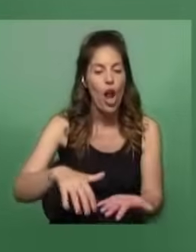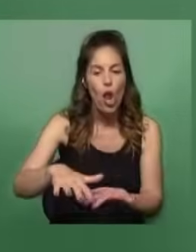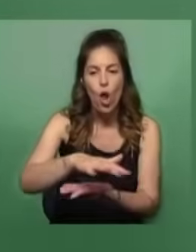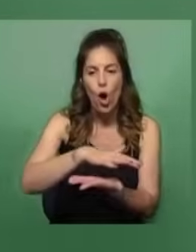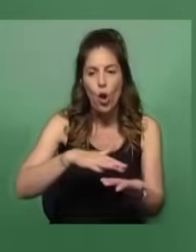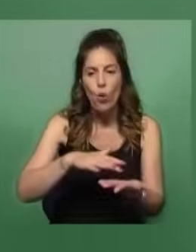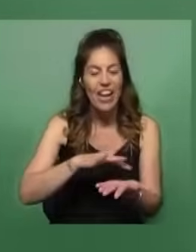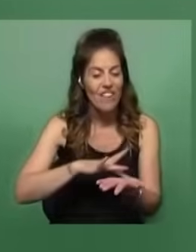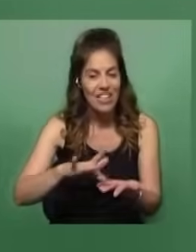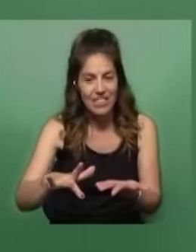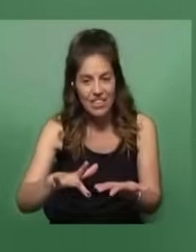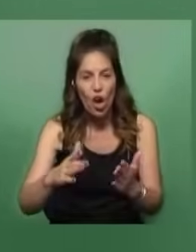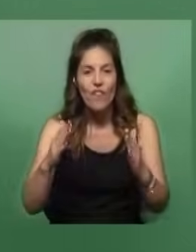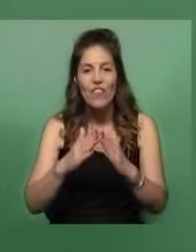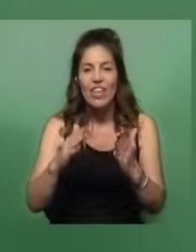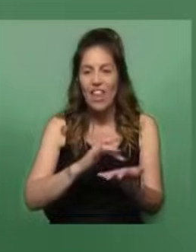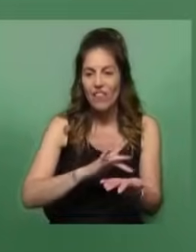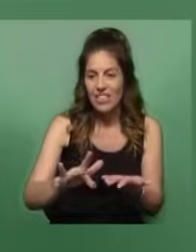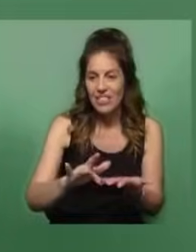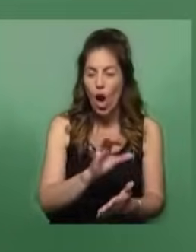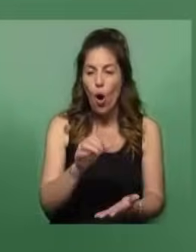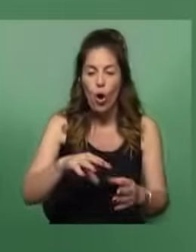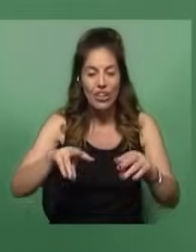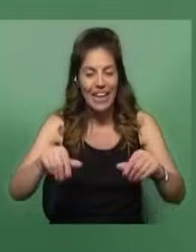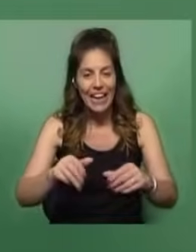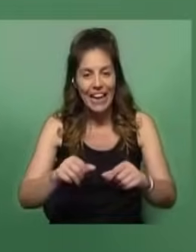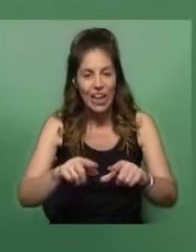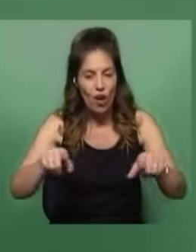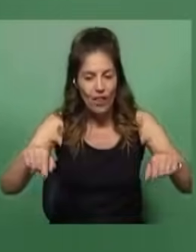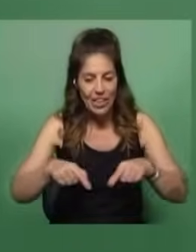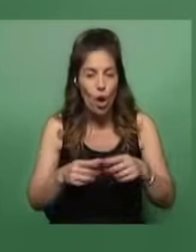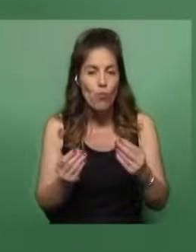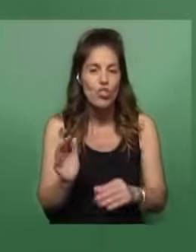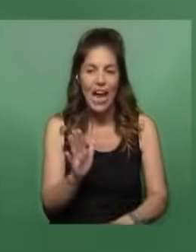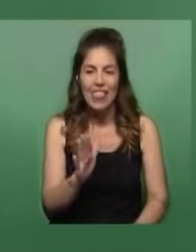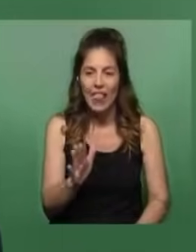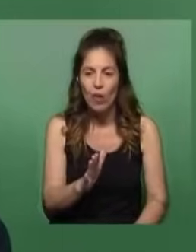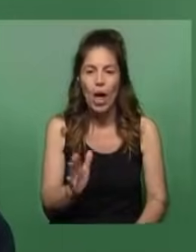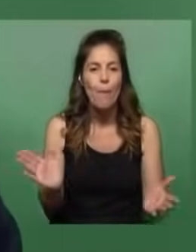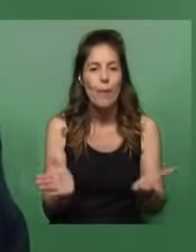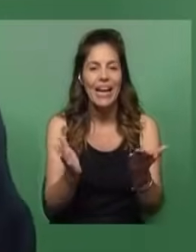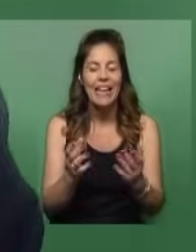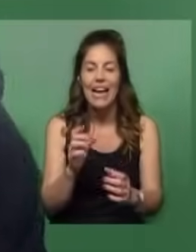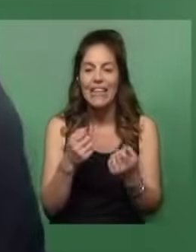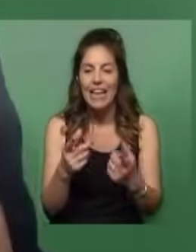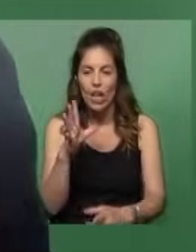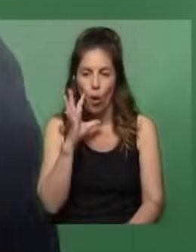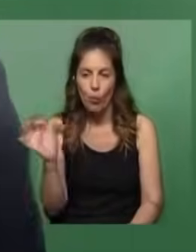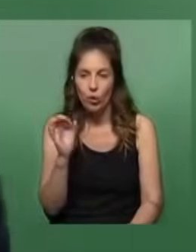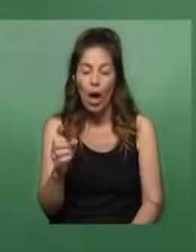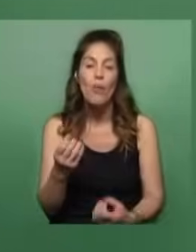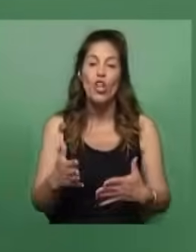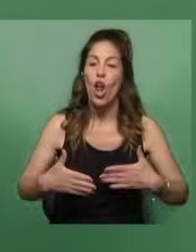tenemos vacantes viviendas vacías o terrenos baldíos con mucha deuda para generar estas oportunidades por eso la